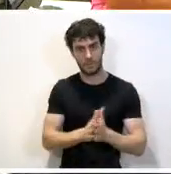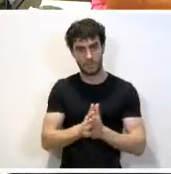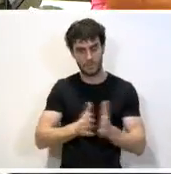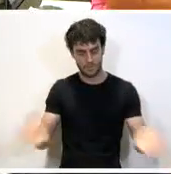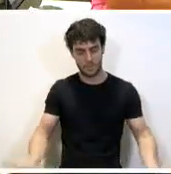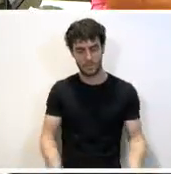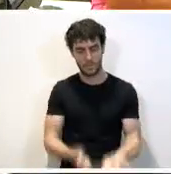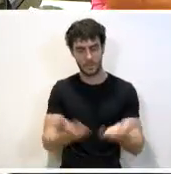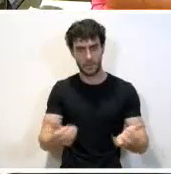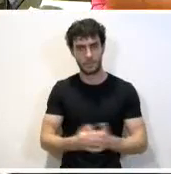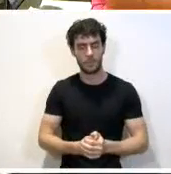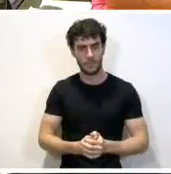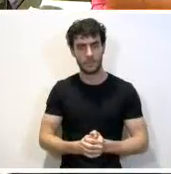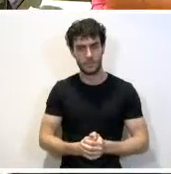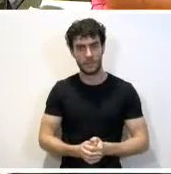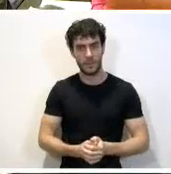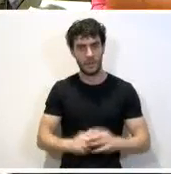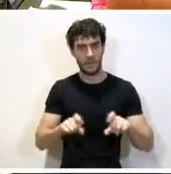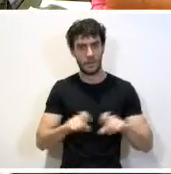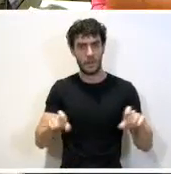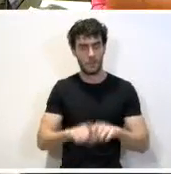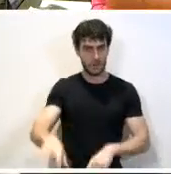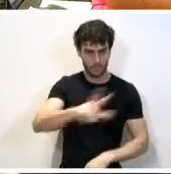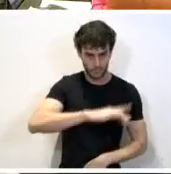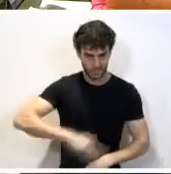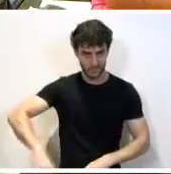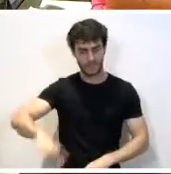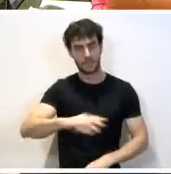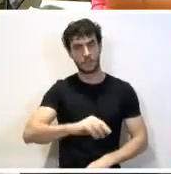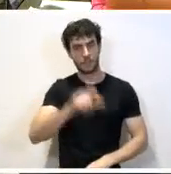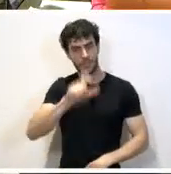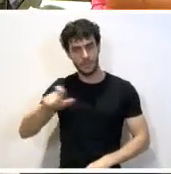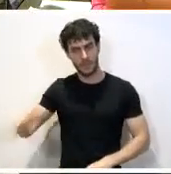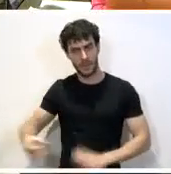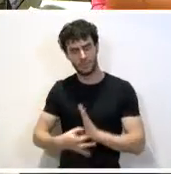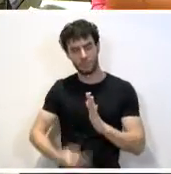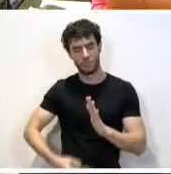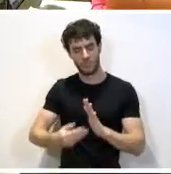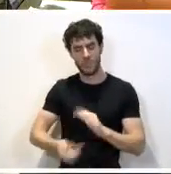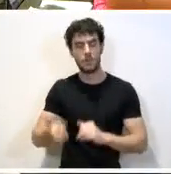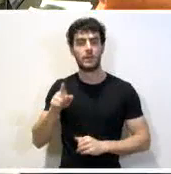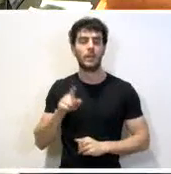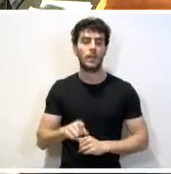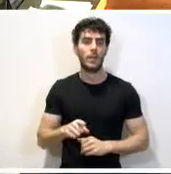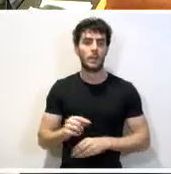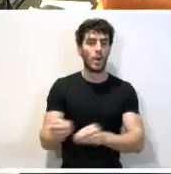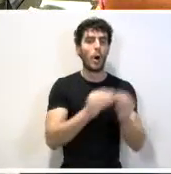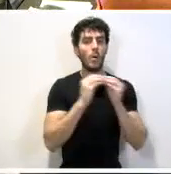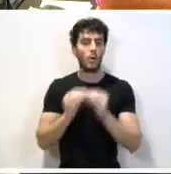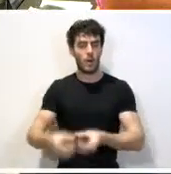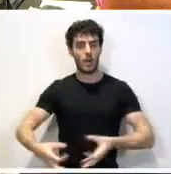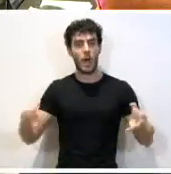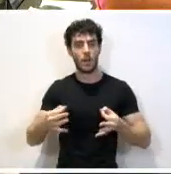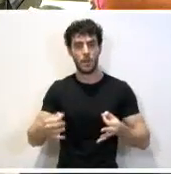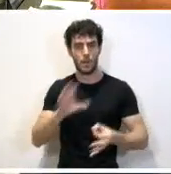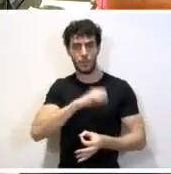también la instalación de empresas en su entorno, la cualificación del personal, y tiene que estar de una manera homogénea repartida